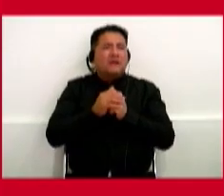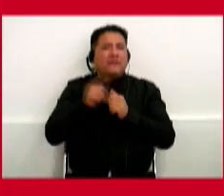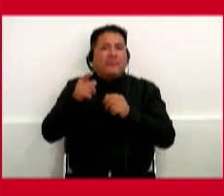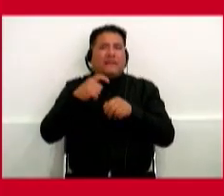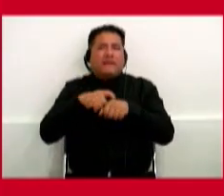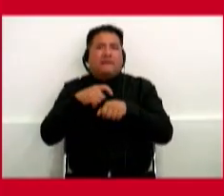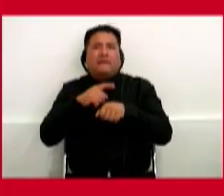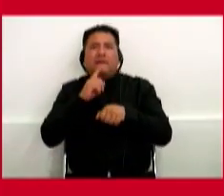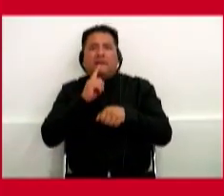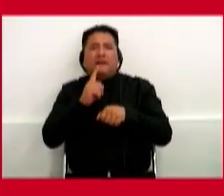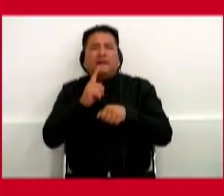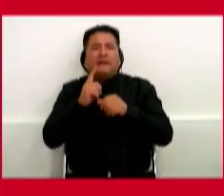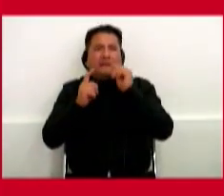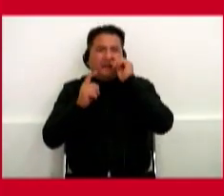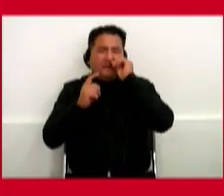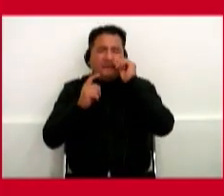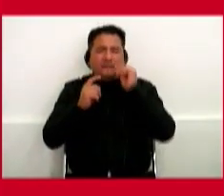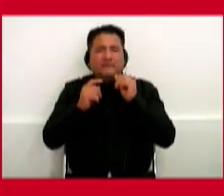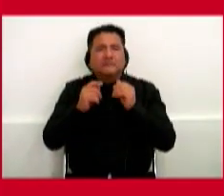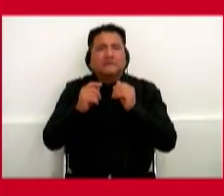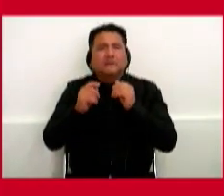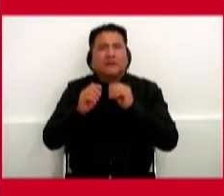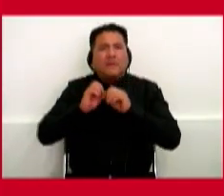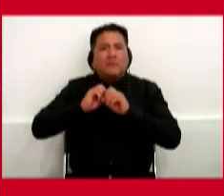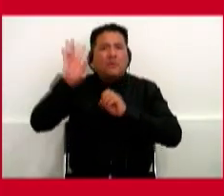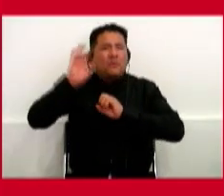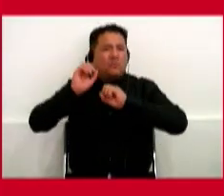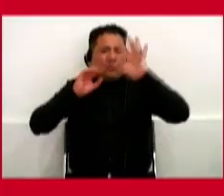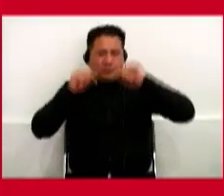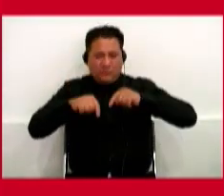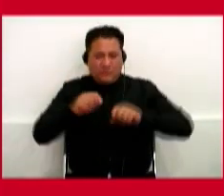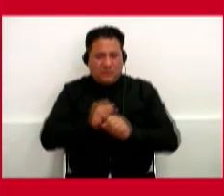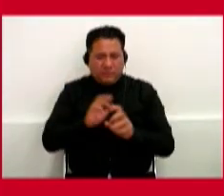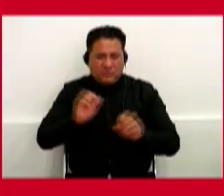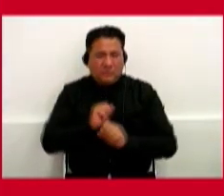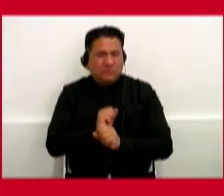ya estándar de acuerdo a los detonadores pirotécnicos que se tienen en el mercado.